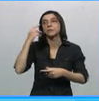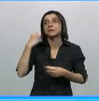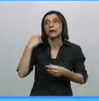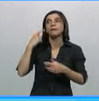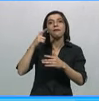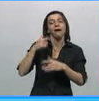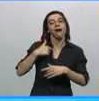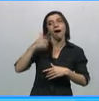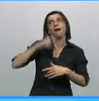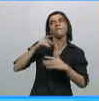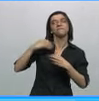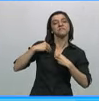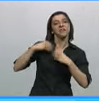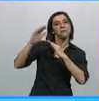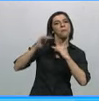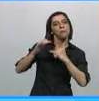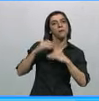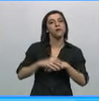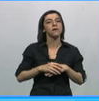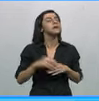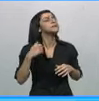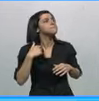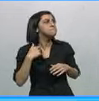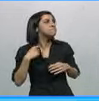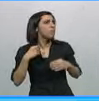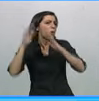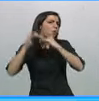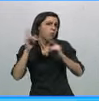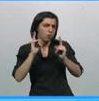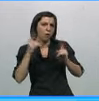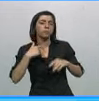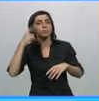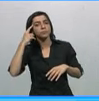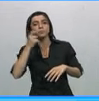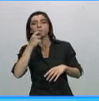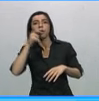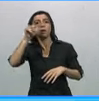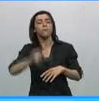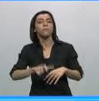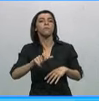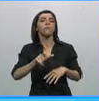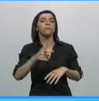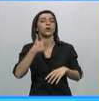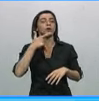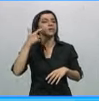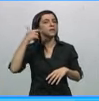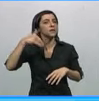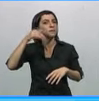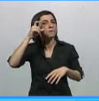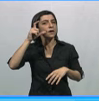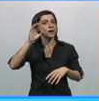lo que ha hecho Simeone, indudablemente con el Atlético, ha sido más que